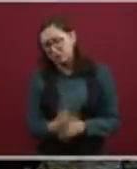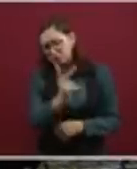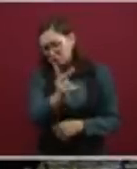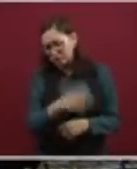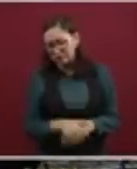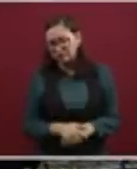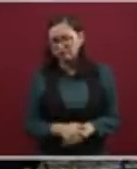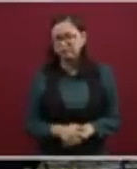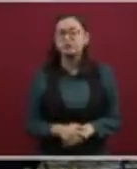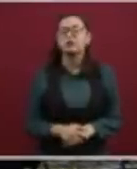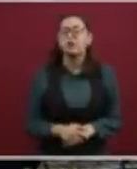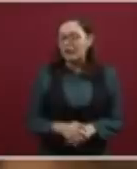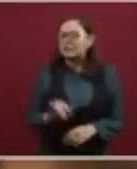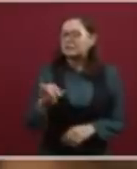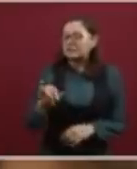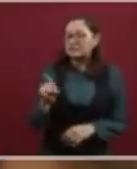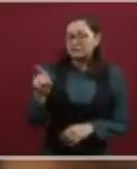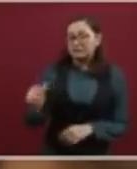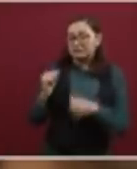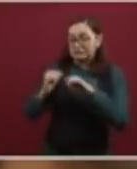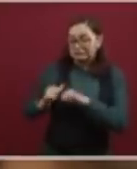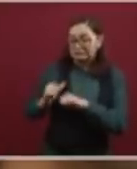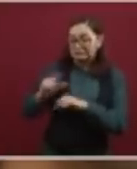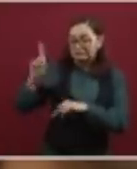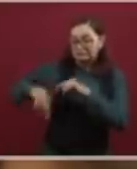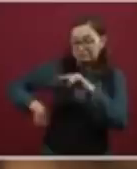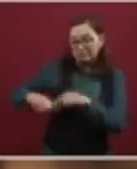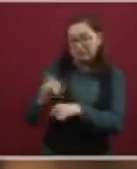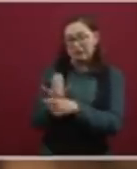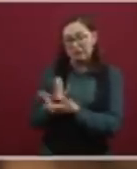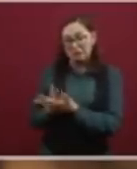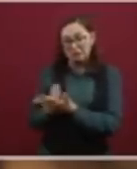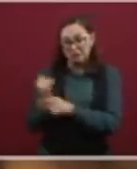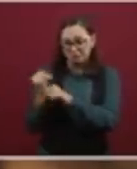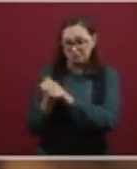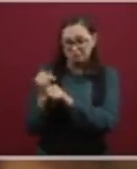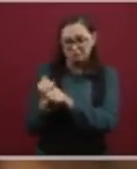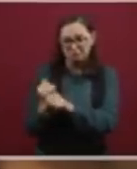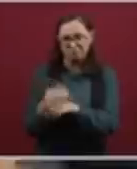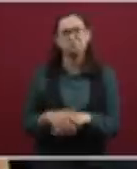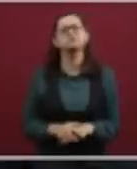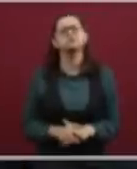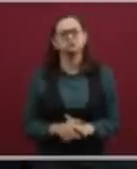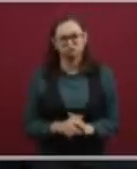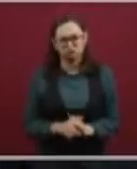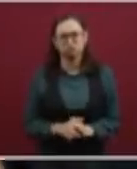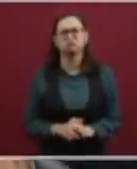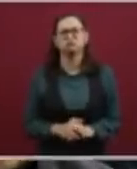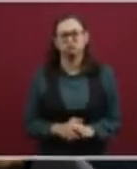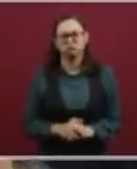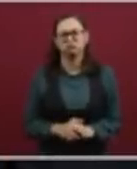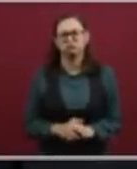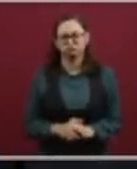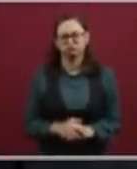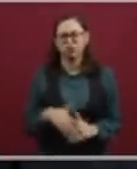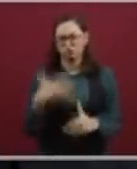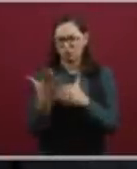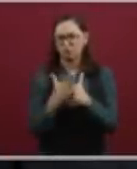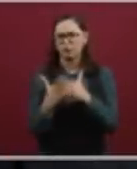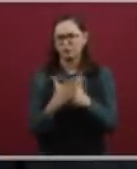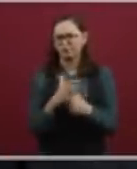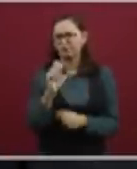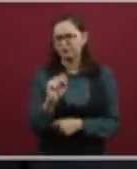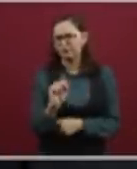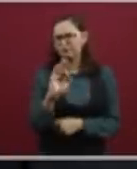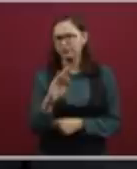¿Consideraría suspender al superdelegado en lo que se llevan a cabo las investigaciones? Sí, eso lo decide la Secretaría de la